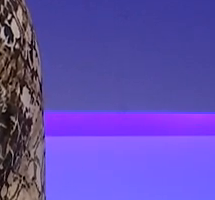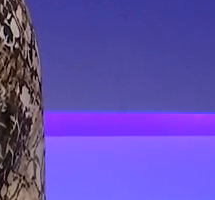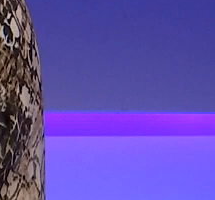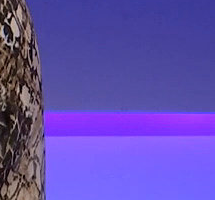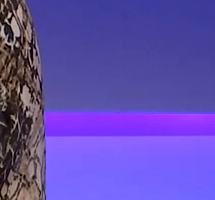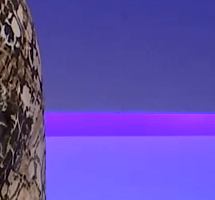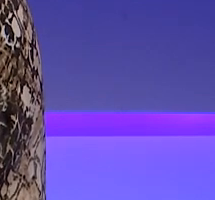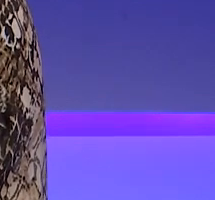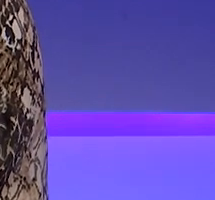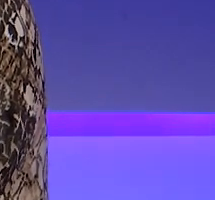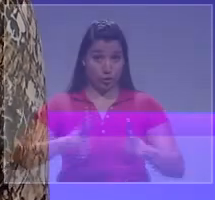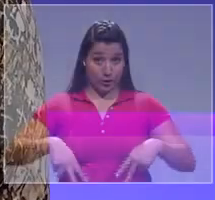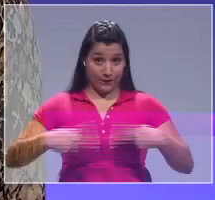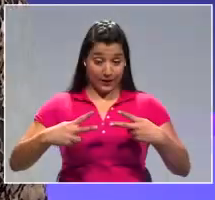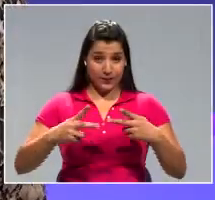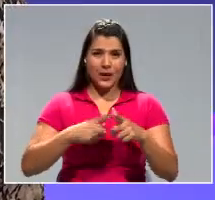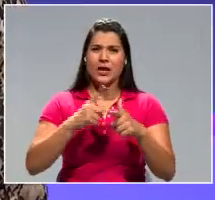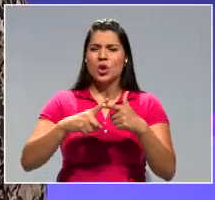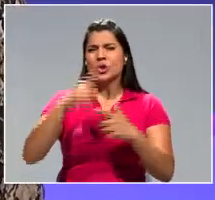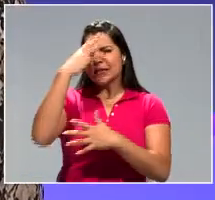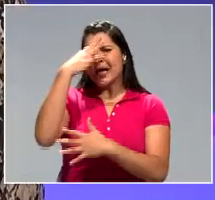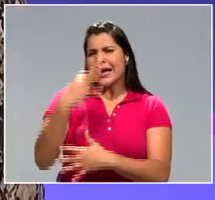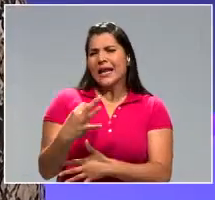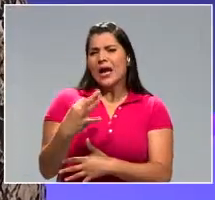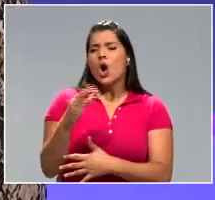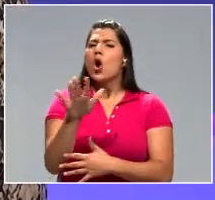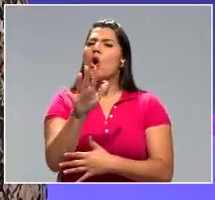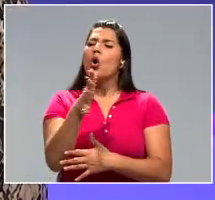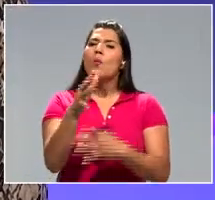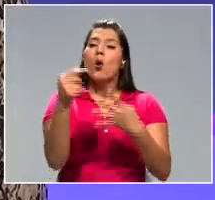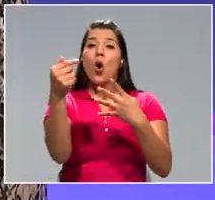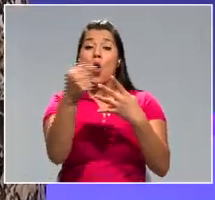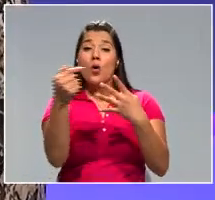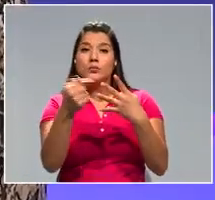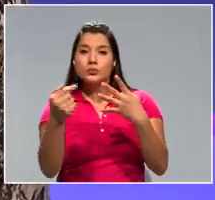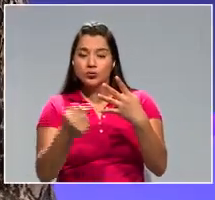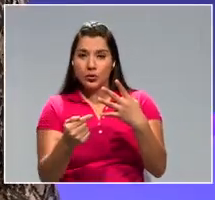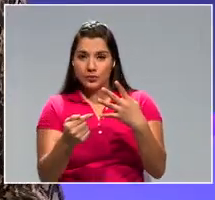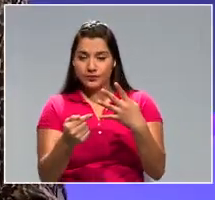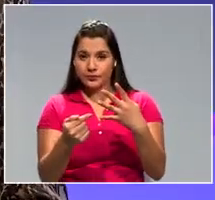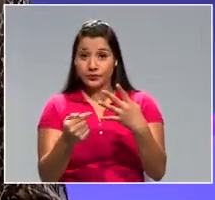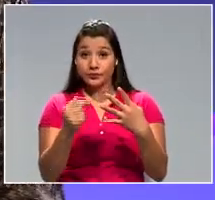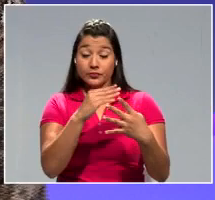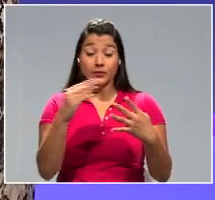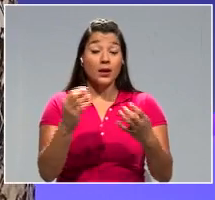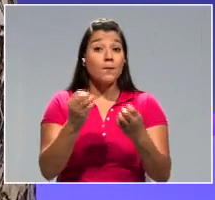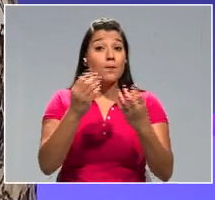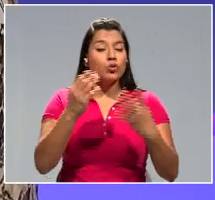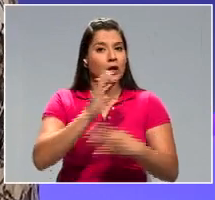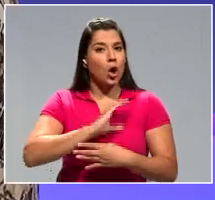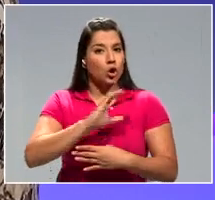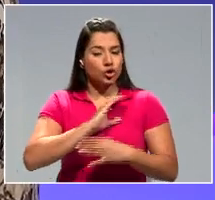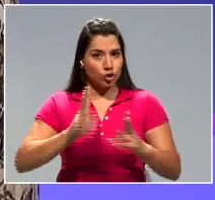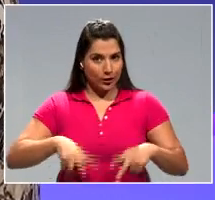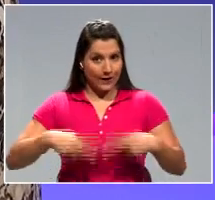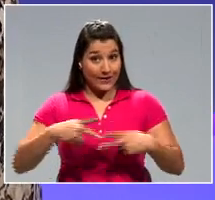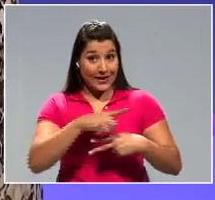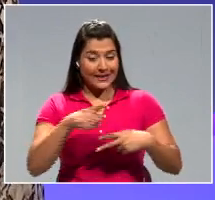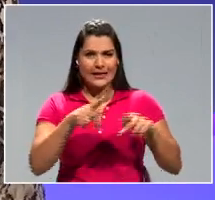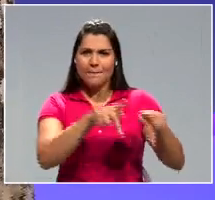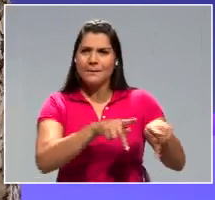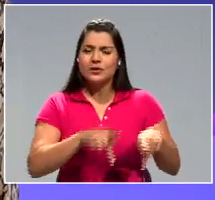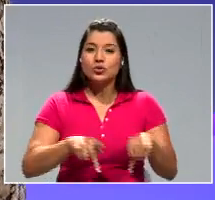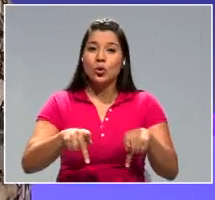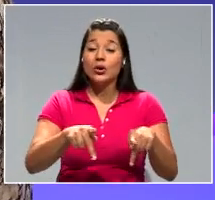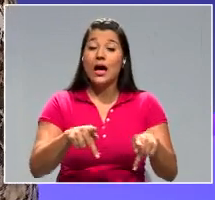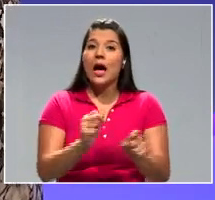mejorar sus condiciones de vida. Entonces, creo que son como alternativas que muchas de las condiciones de vida de estas personas hacen